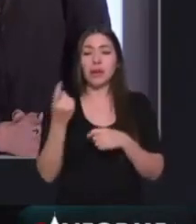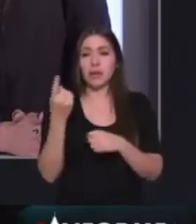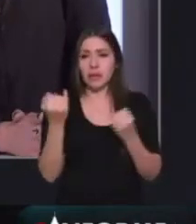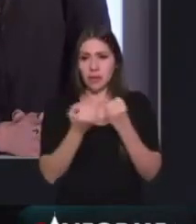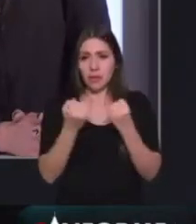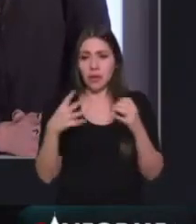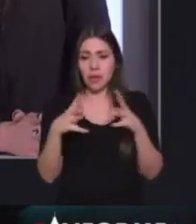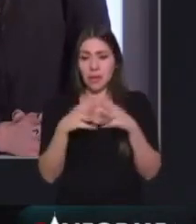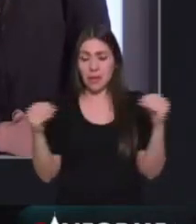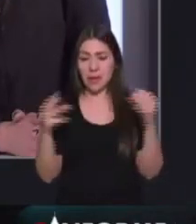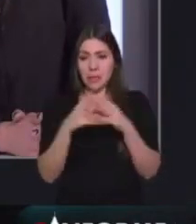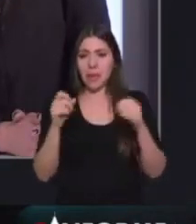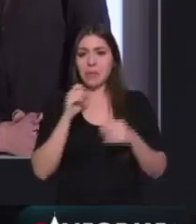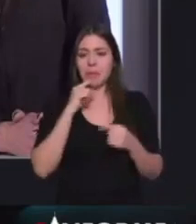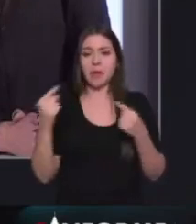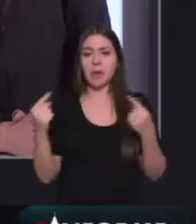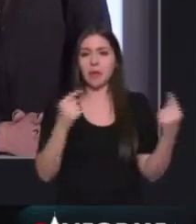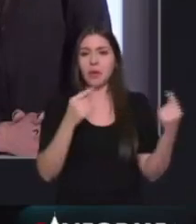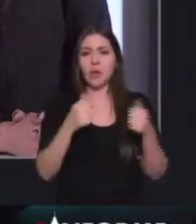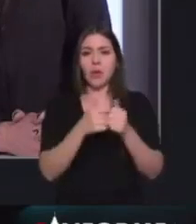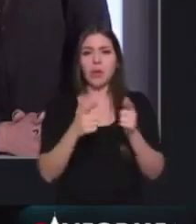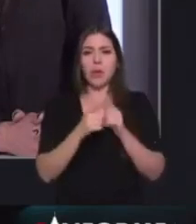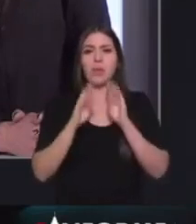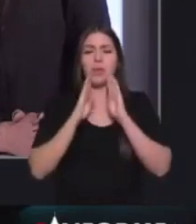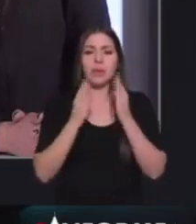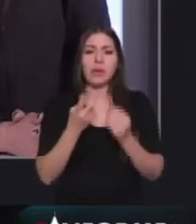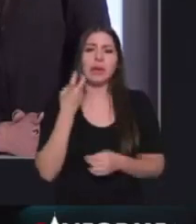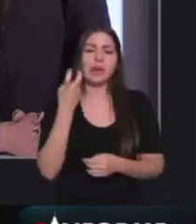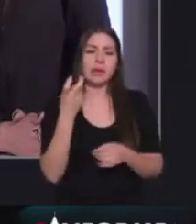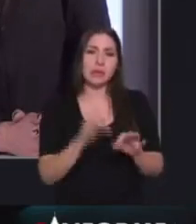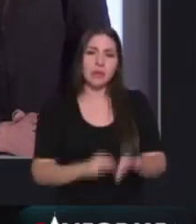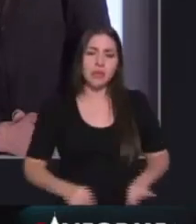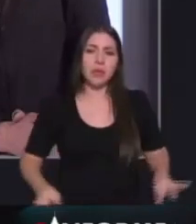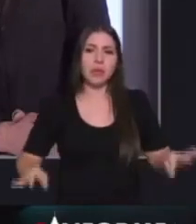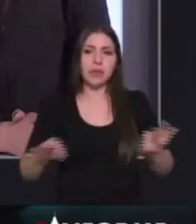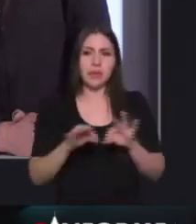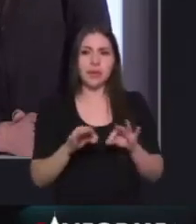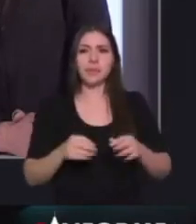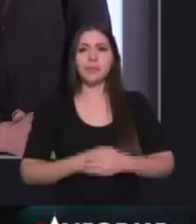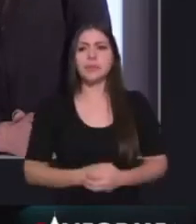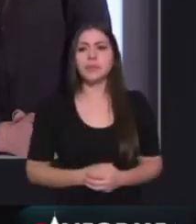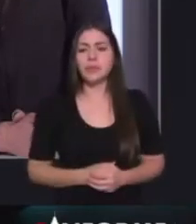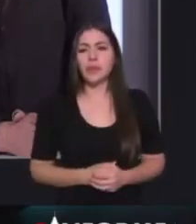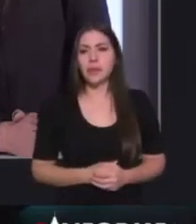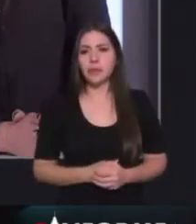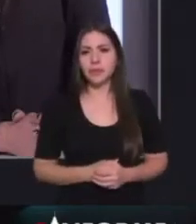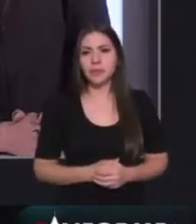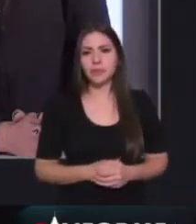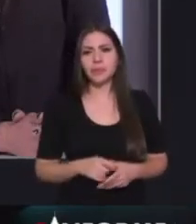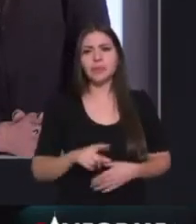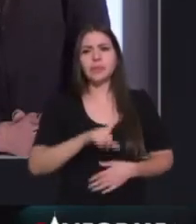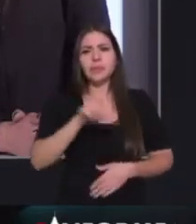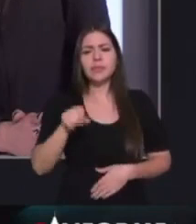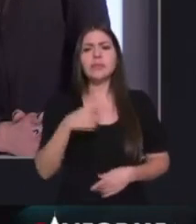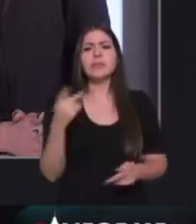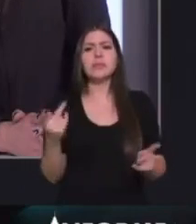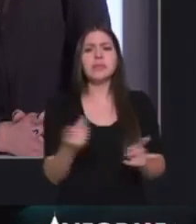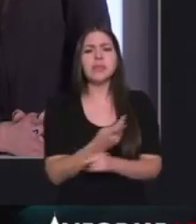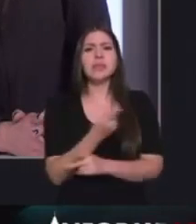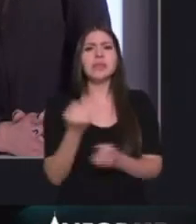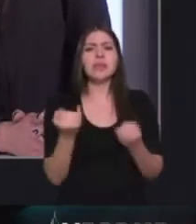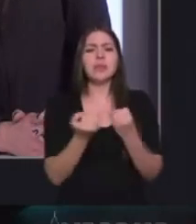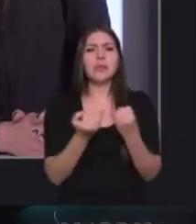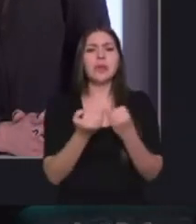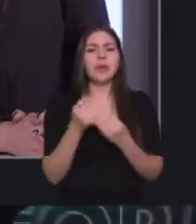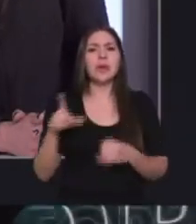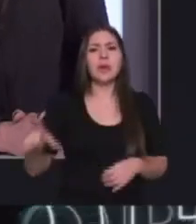con enfrentamientos entre grupos criminales. Esto es muy importante. ¿Y qué pasó con la omisión por parte